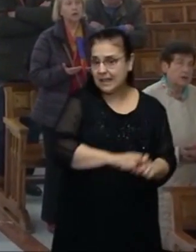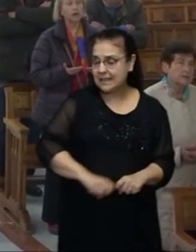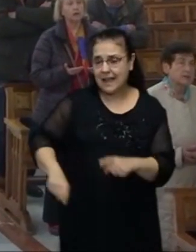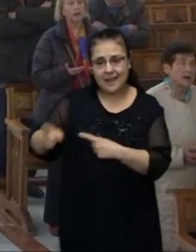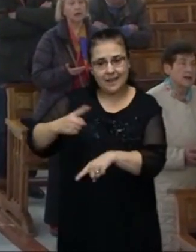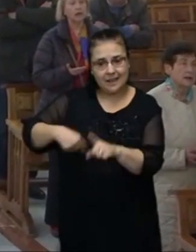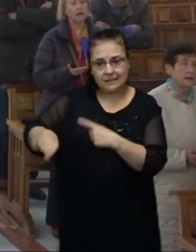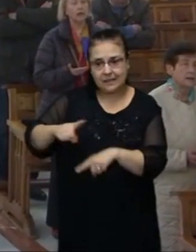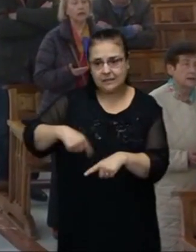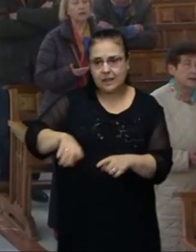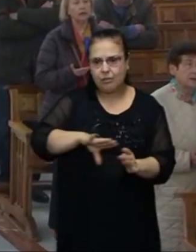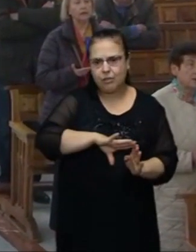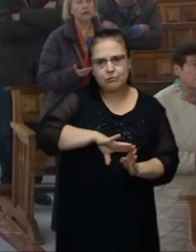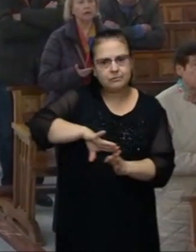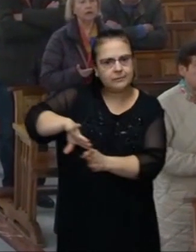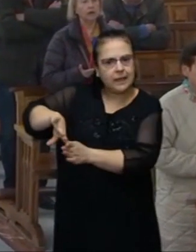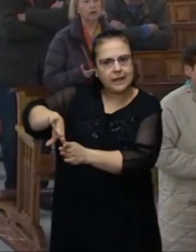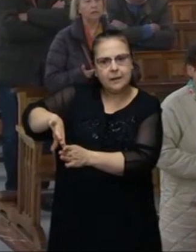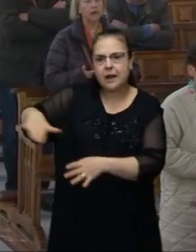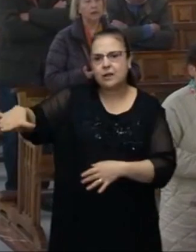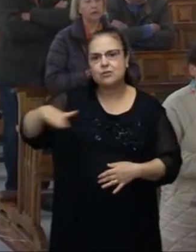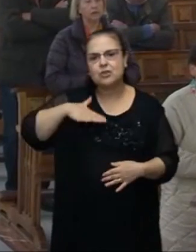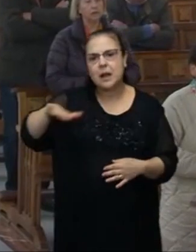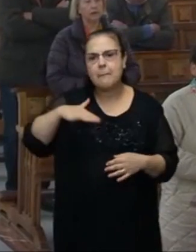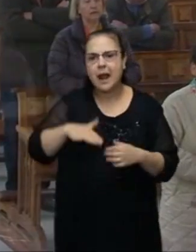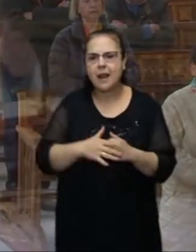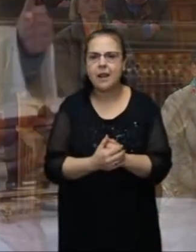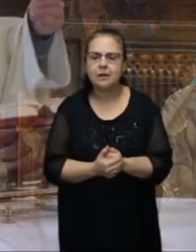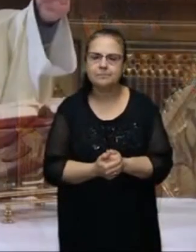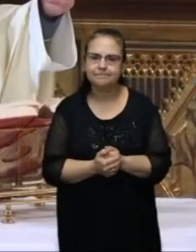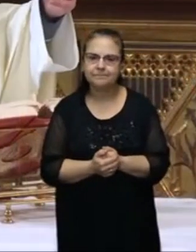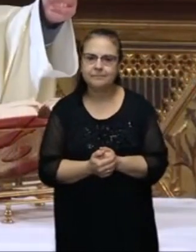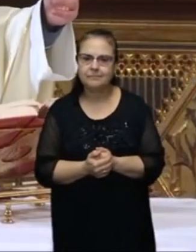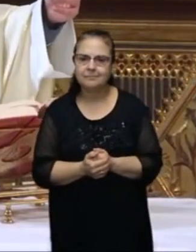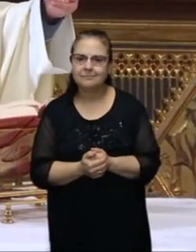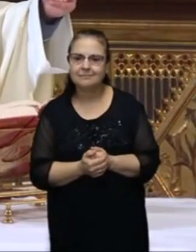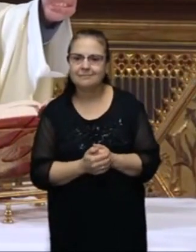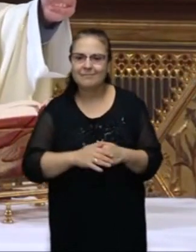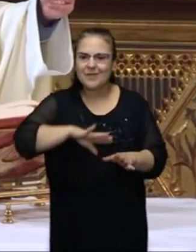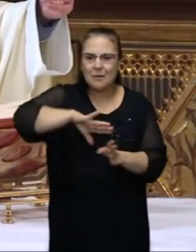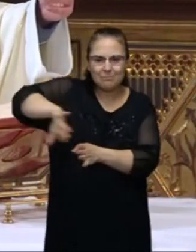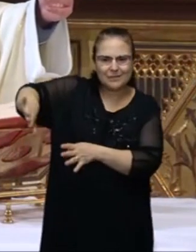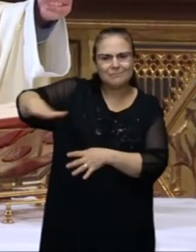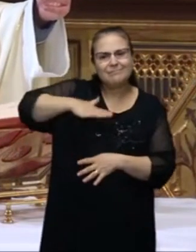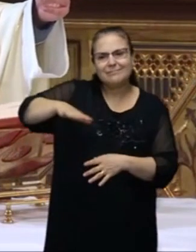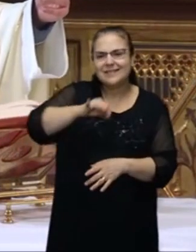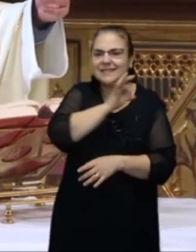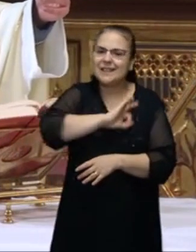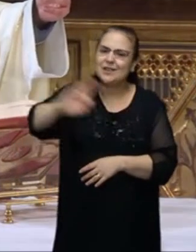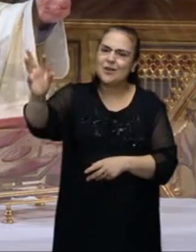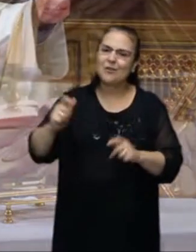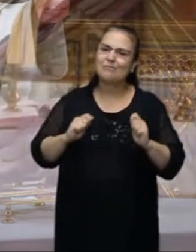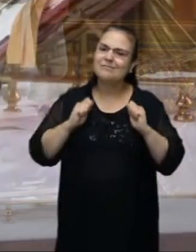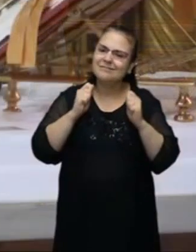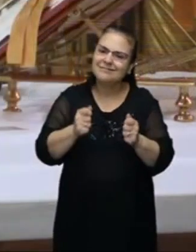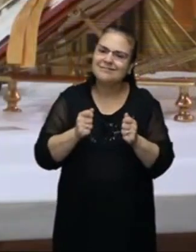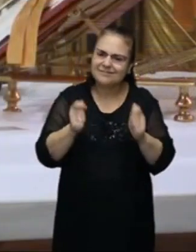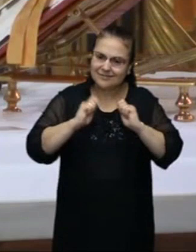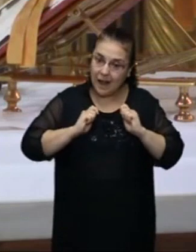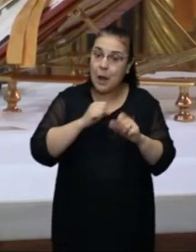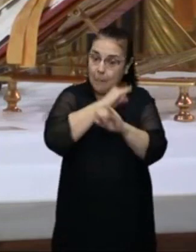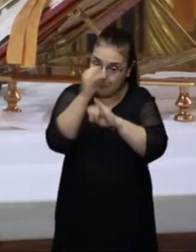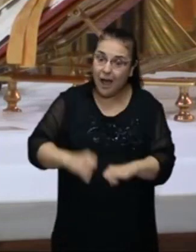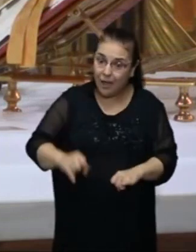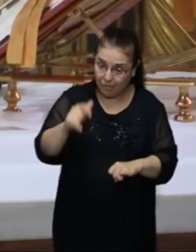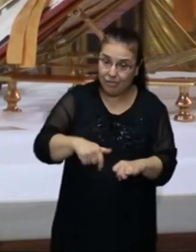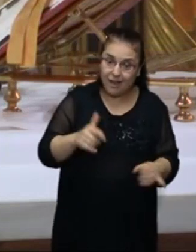nos dejes caer en la tentación y líbranos del mal. Líbranos de todos los males, Señor, y concédenos la paz